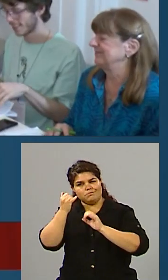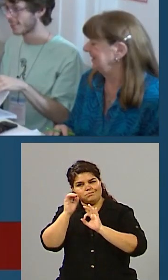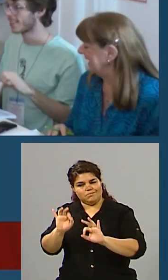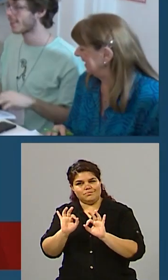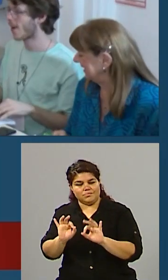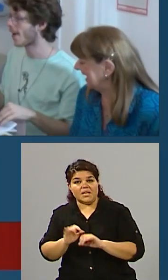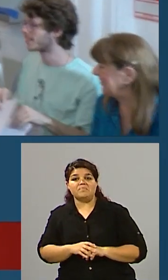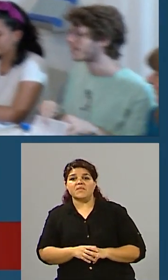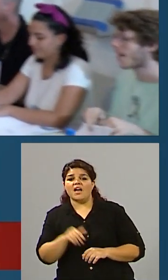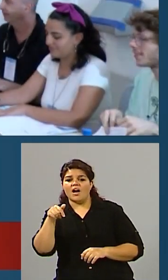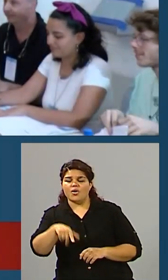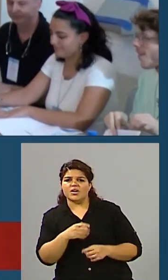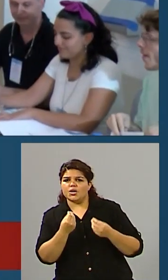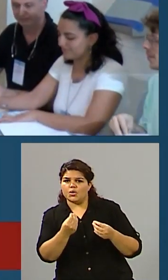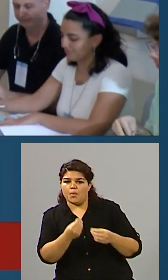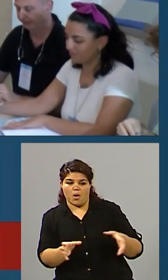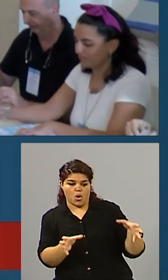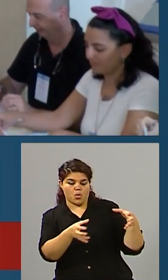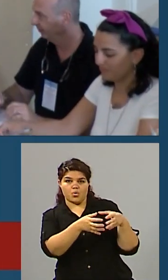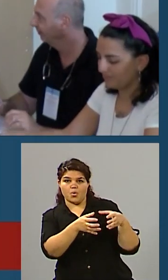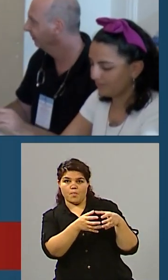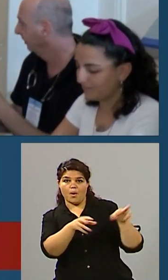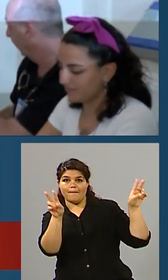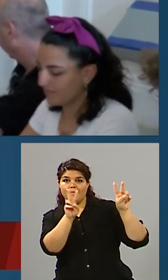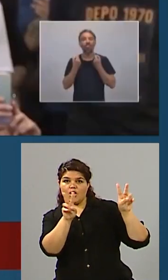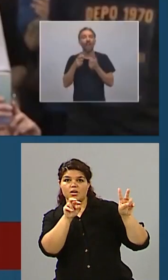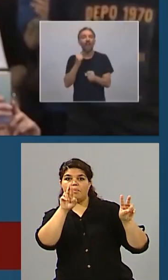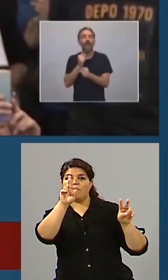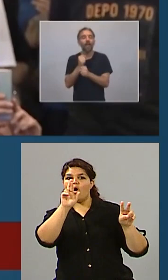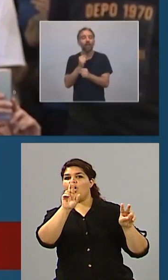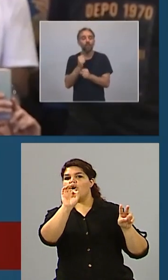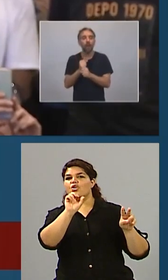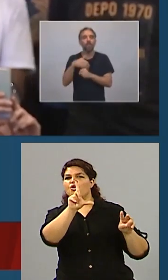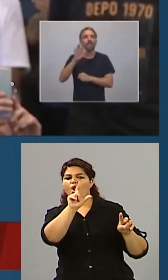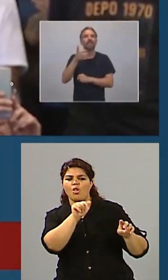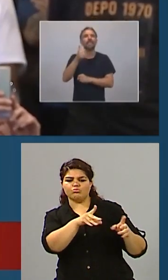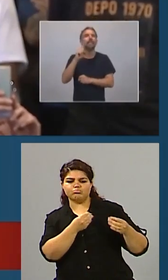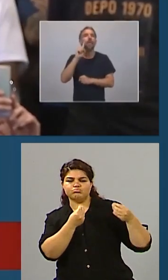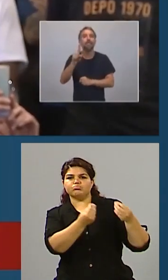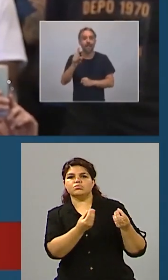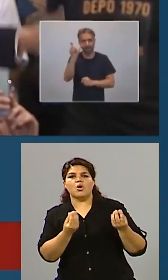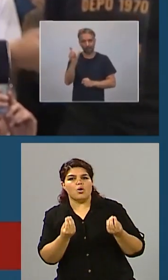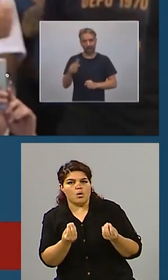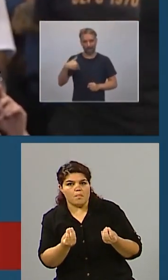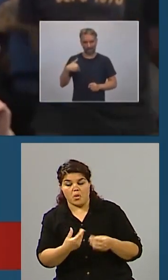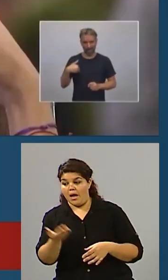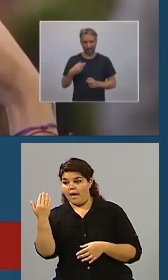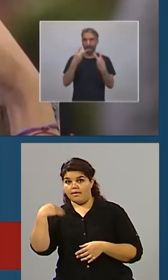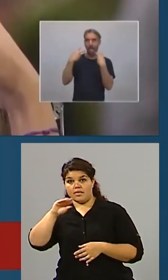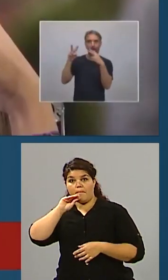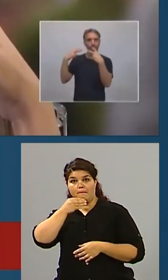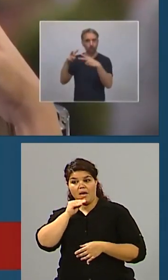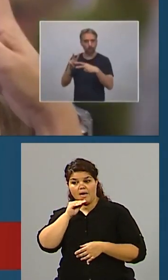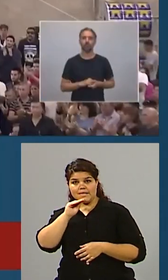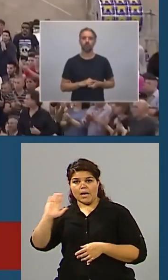rol del peronismo, ¿no? ¿Qué va a suceder? Bueno, Sergio Massa, cuando salió a admitir la derrota, de alguna manera marcaba